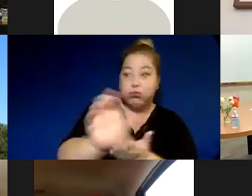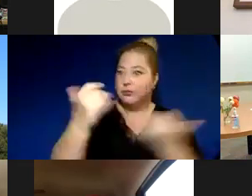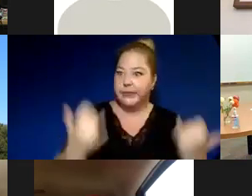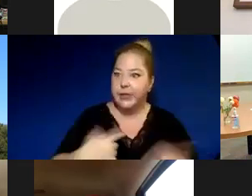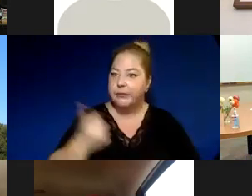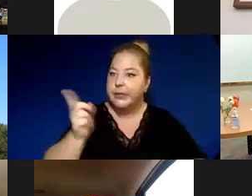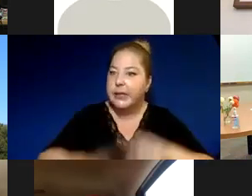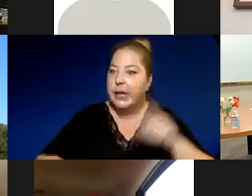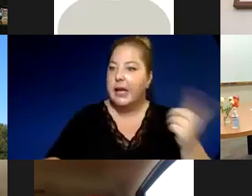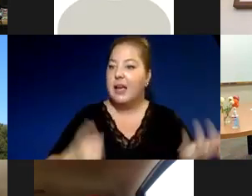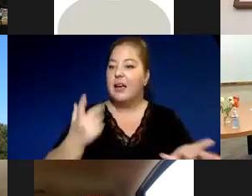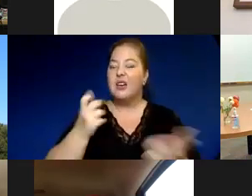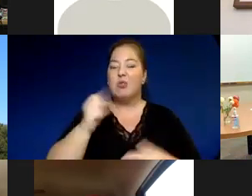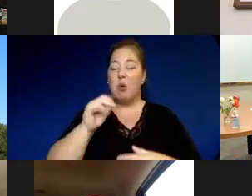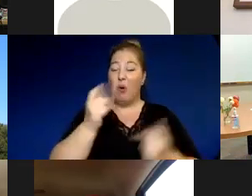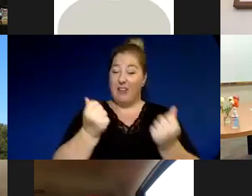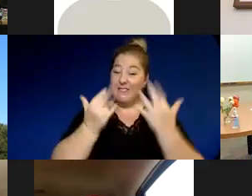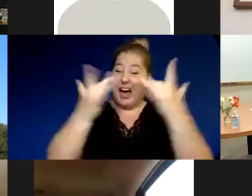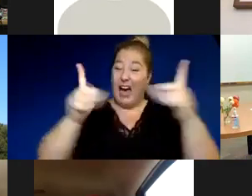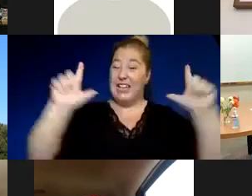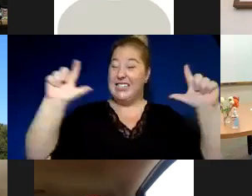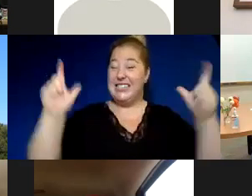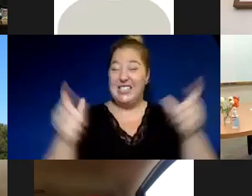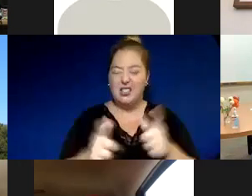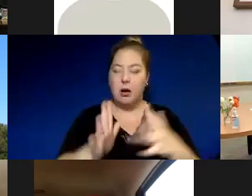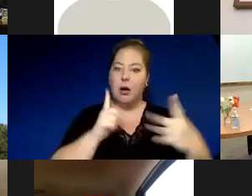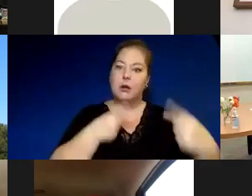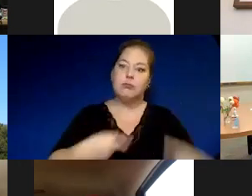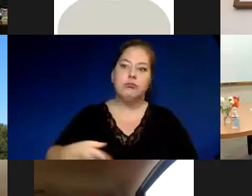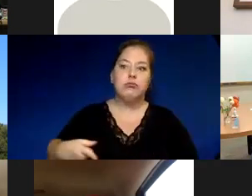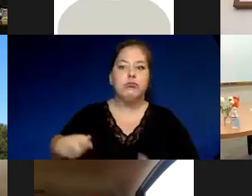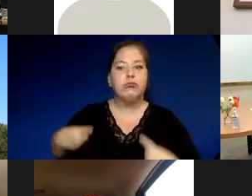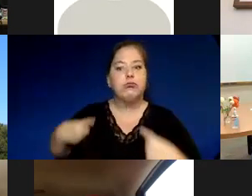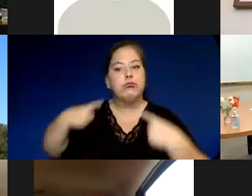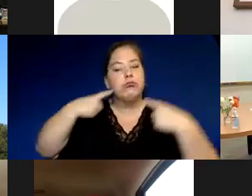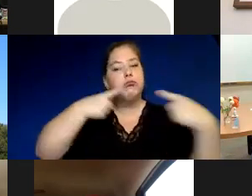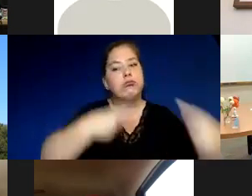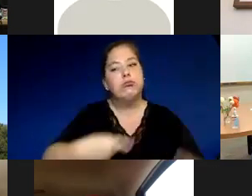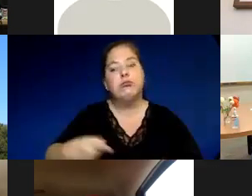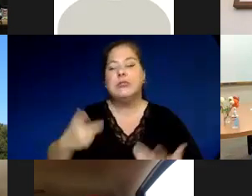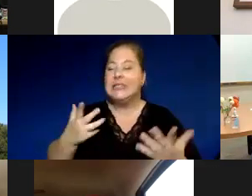podría funcionar mejor, pero se continúa quemando esa área allí.